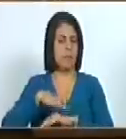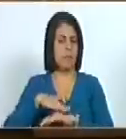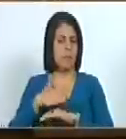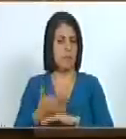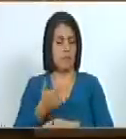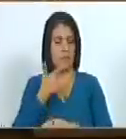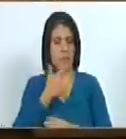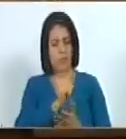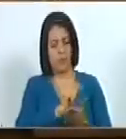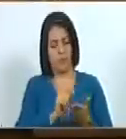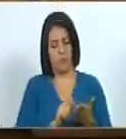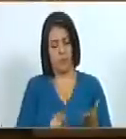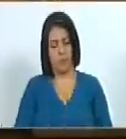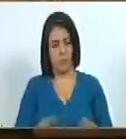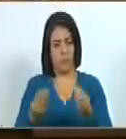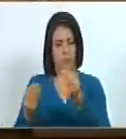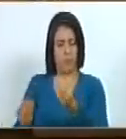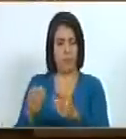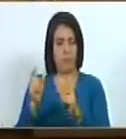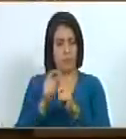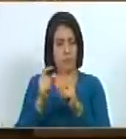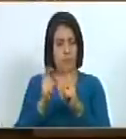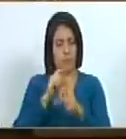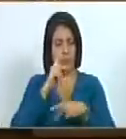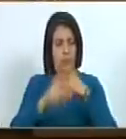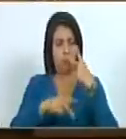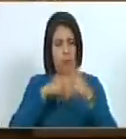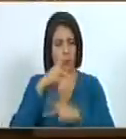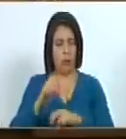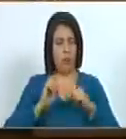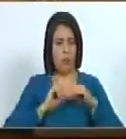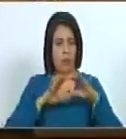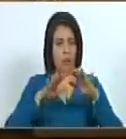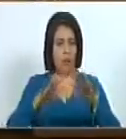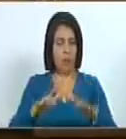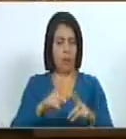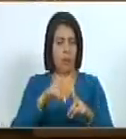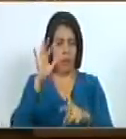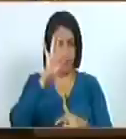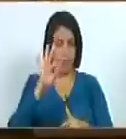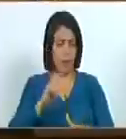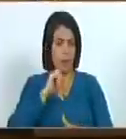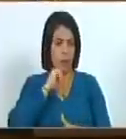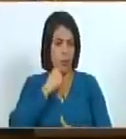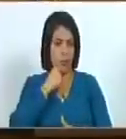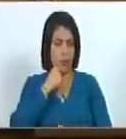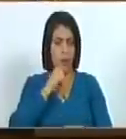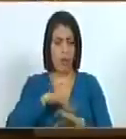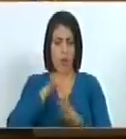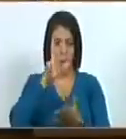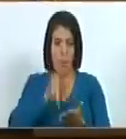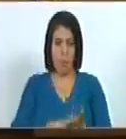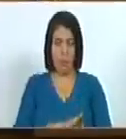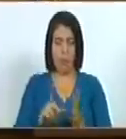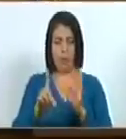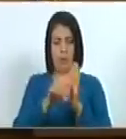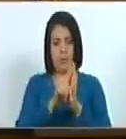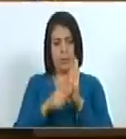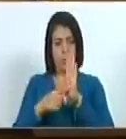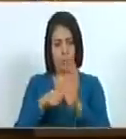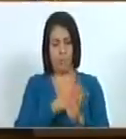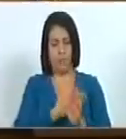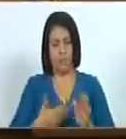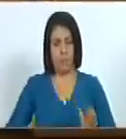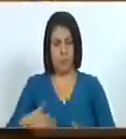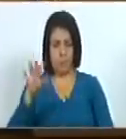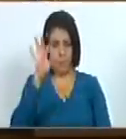la cual remite el texto del concepto de la política exterior de la Federación de Rusia, aprobado por el decreto del presidente